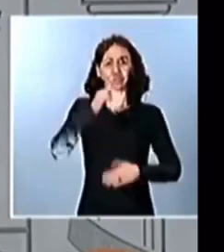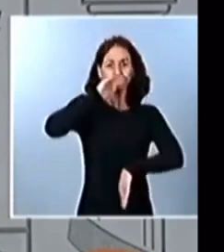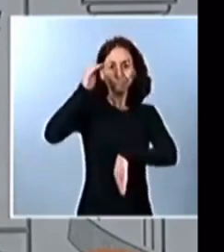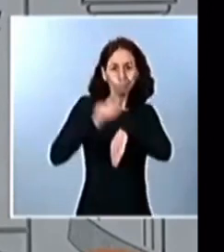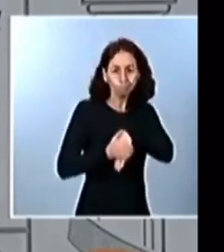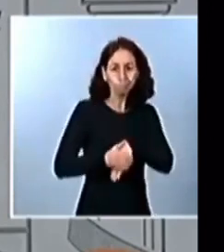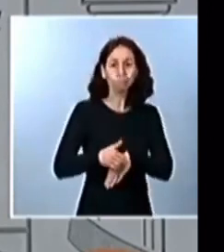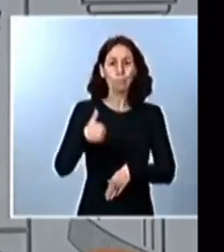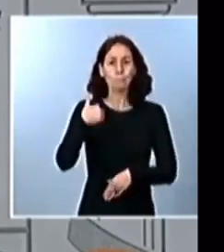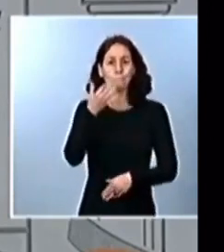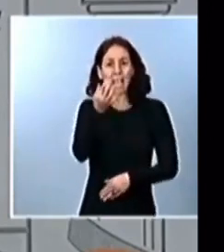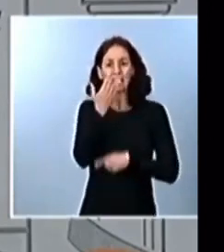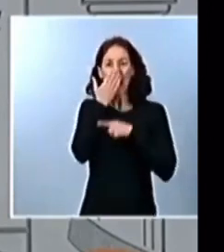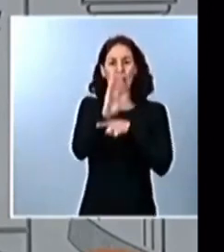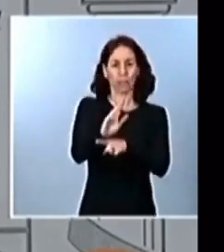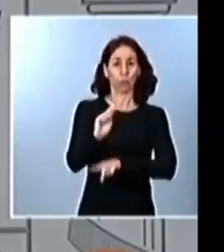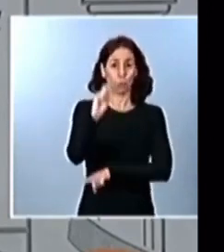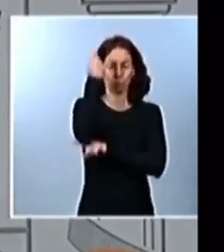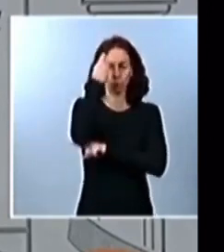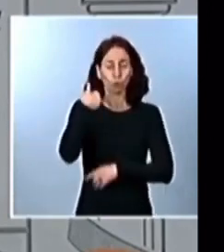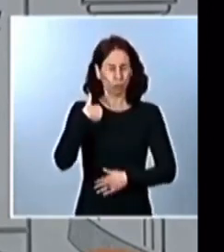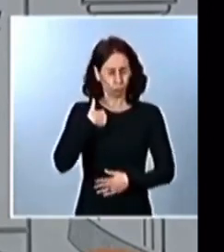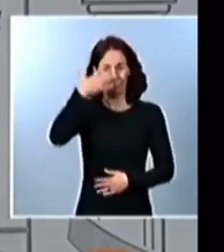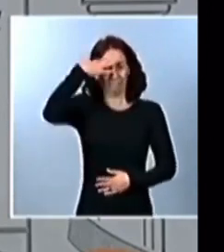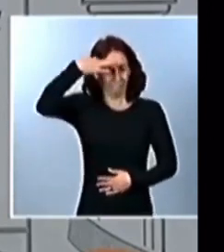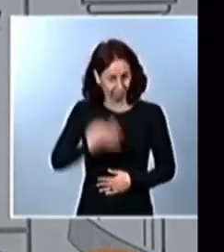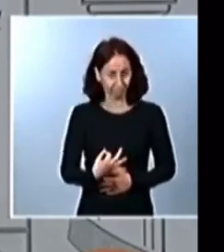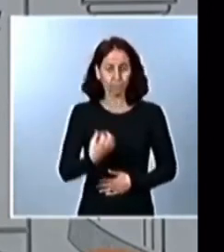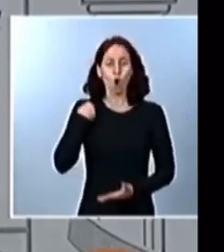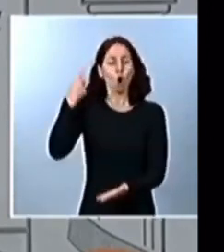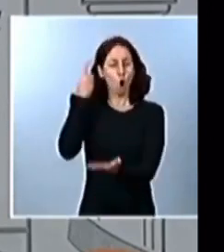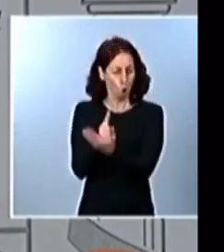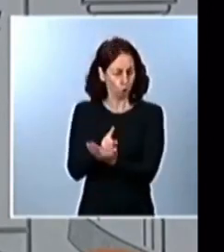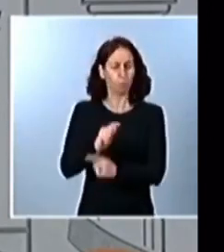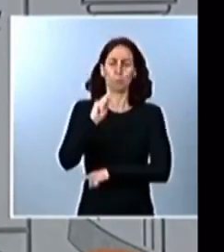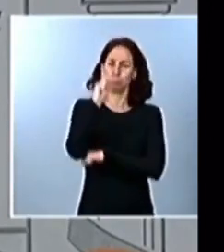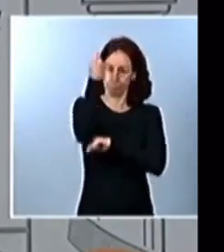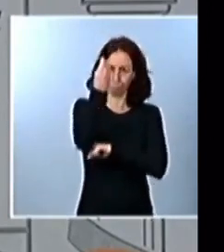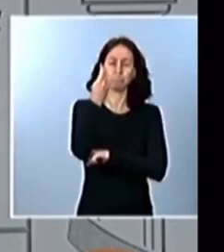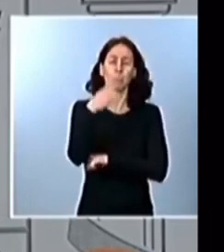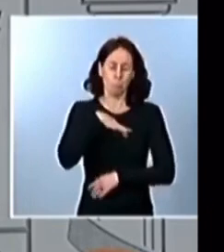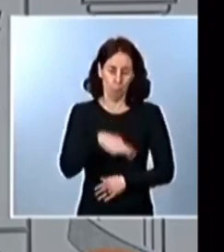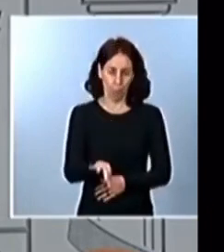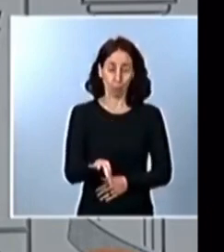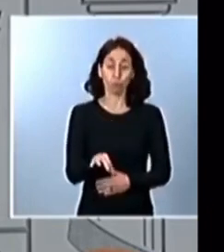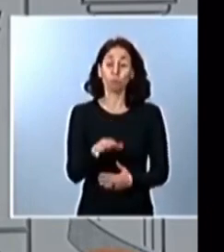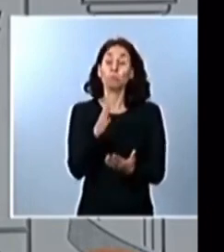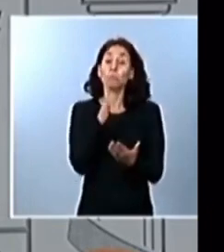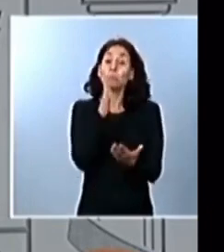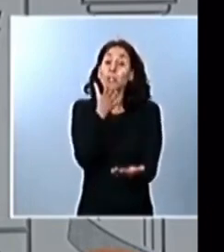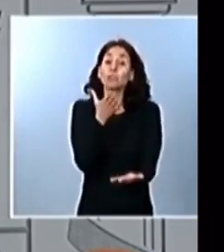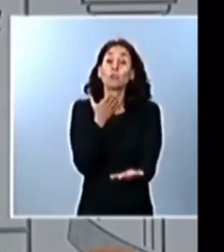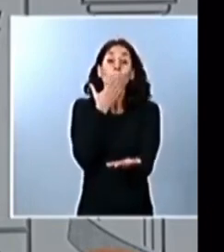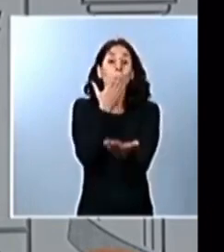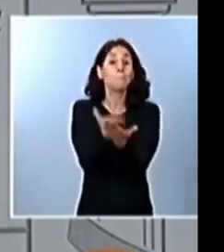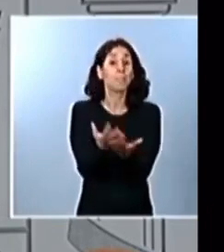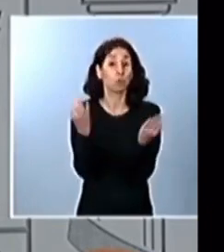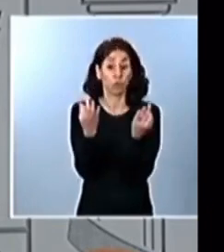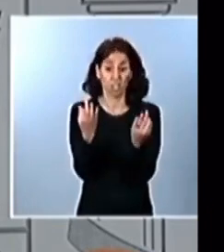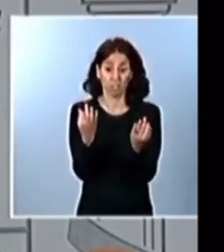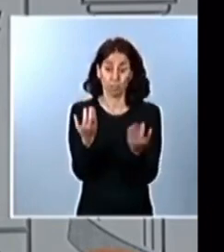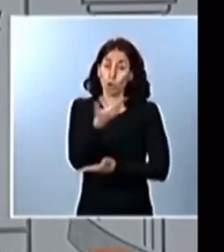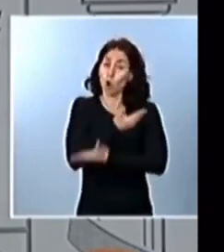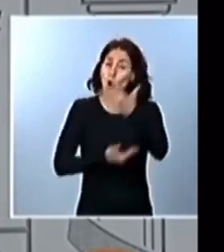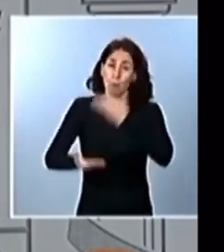estoy convencido de que lo vamos a volver a lograr y por eso pido la ayuda, la colaboración de todos los ciudadanos. Puedo comprender